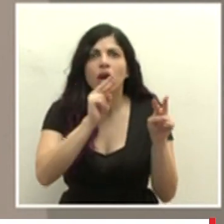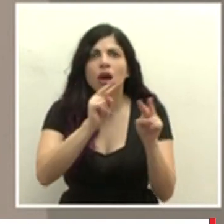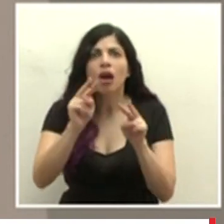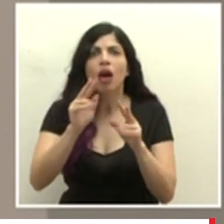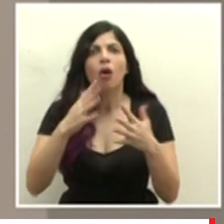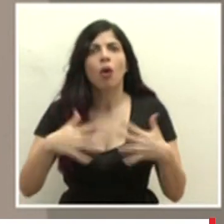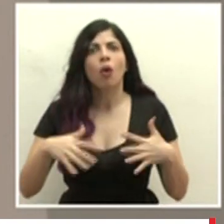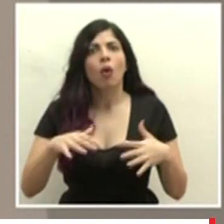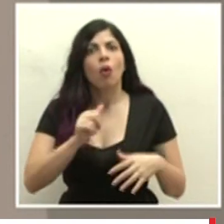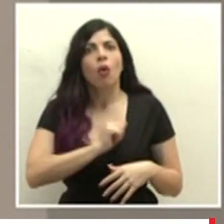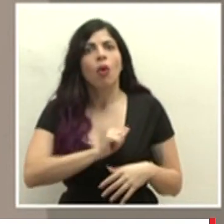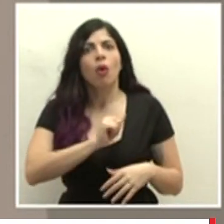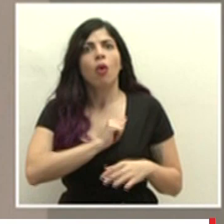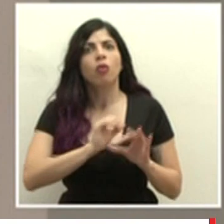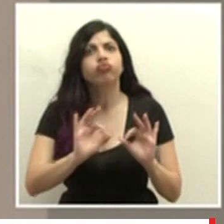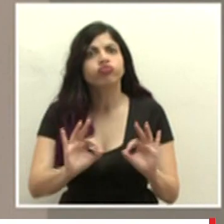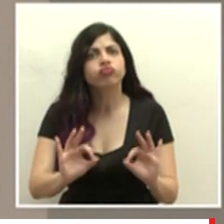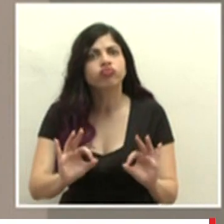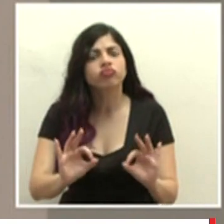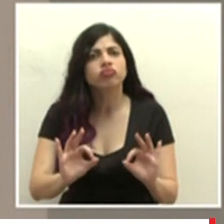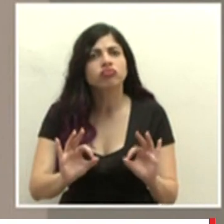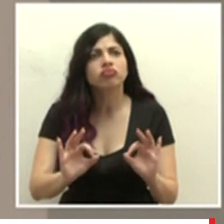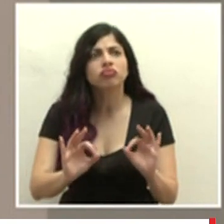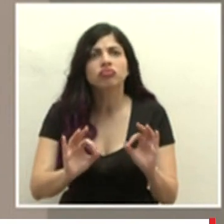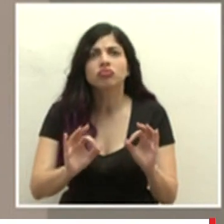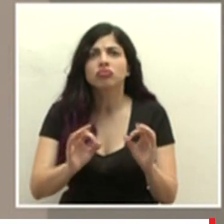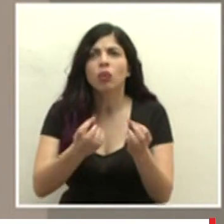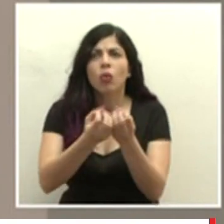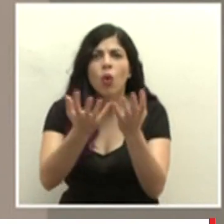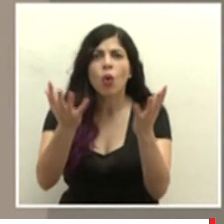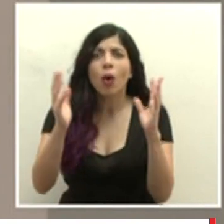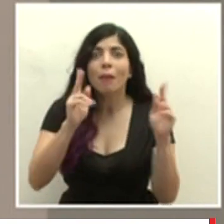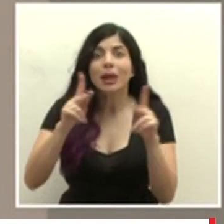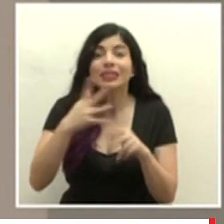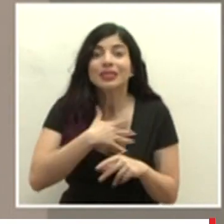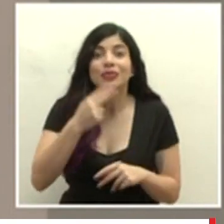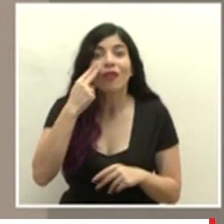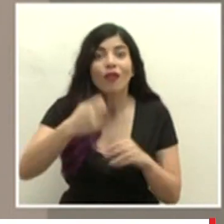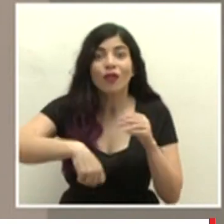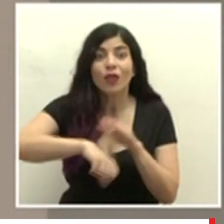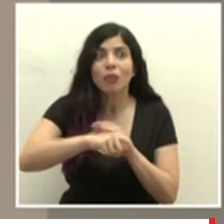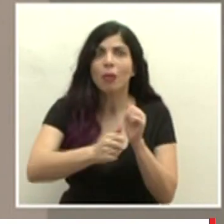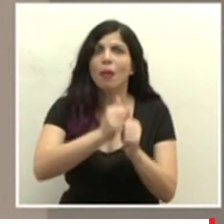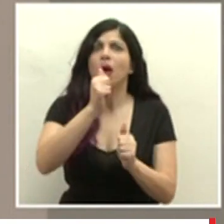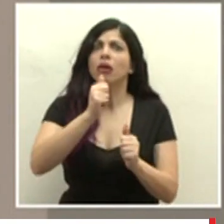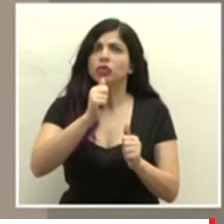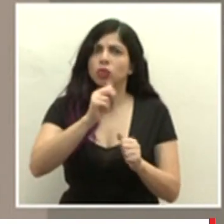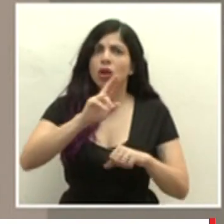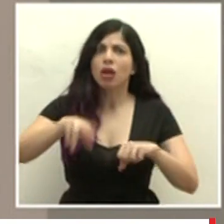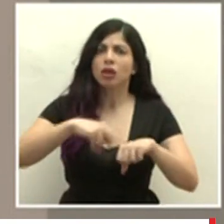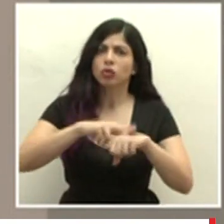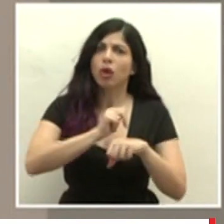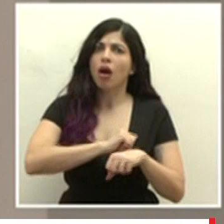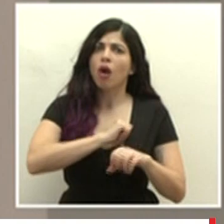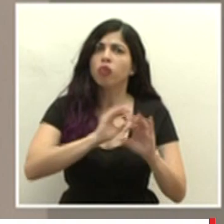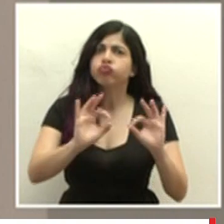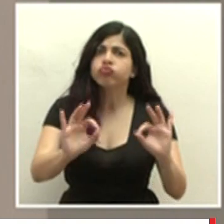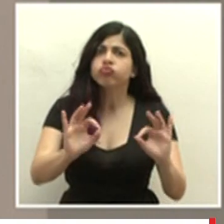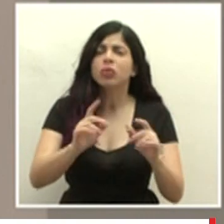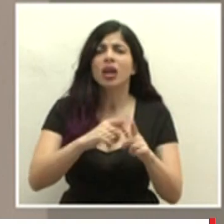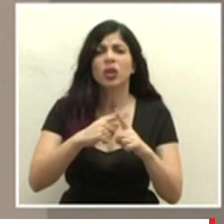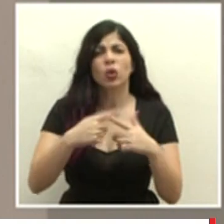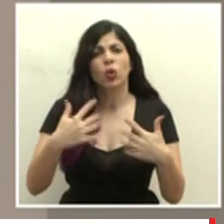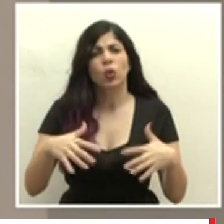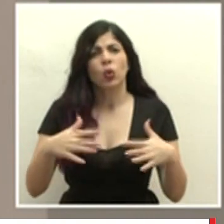buen comportamiento bastante notorio de los y las aficionadas a nivel nacional. Así que de verdad que eso